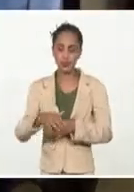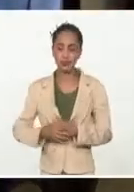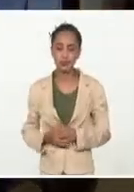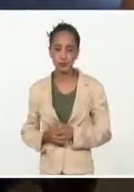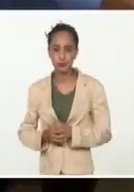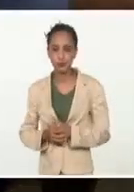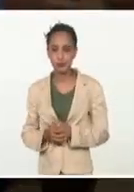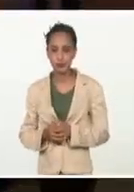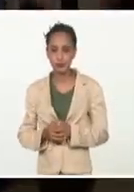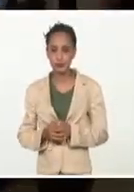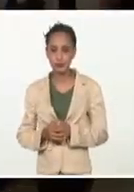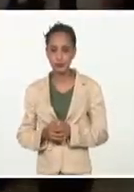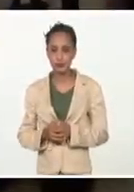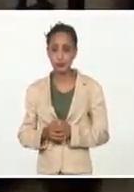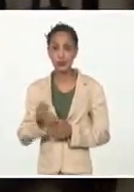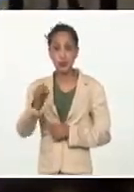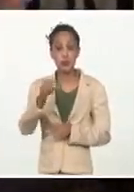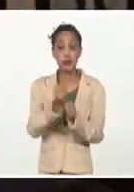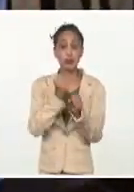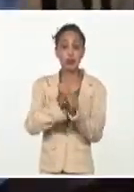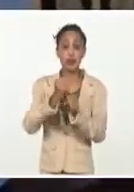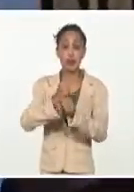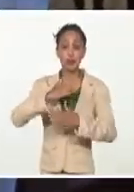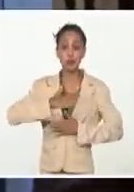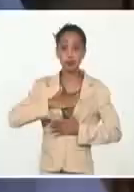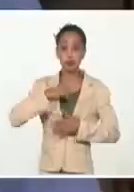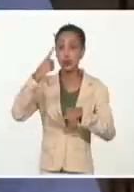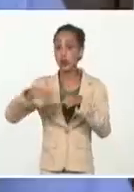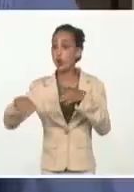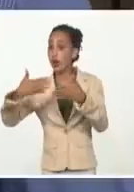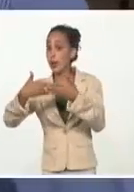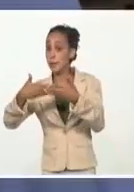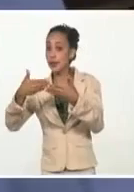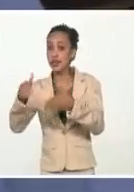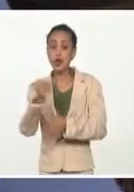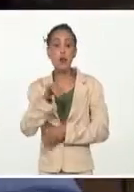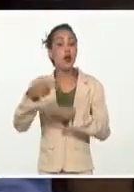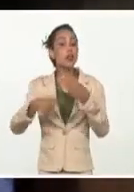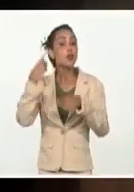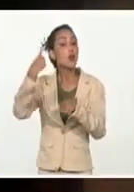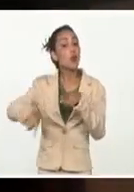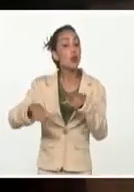tecnología del sector estatal a otras producciones